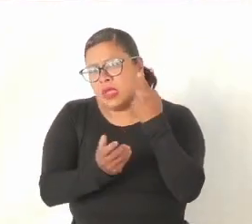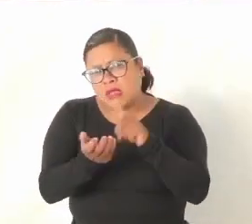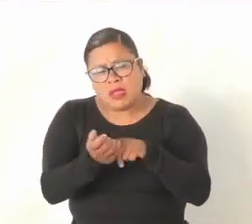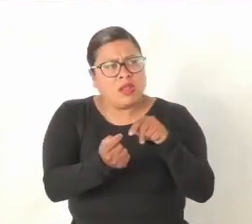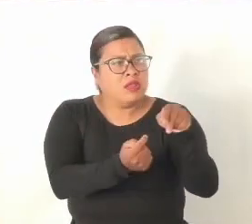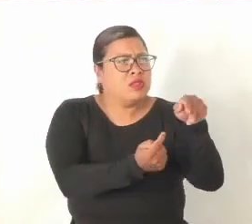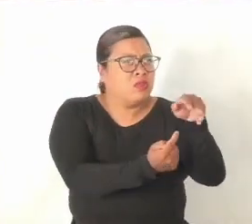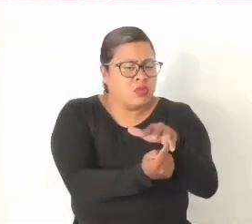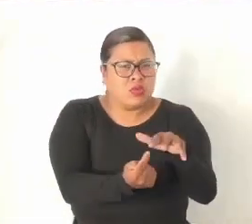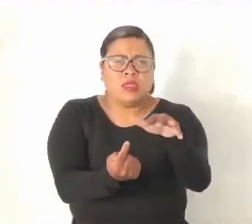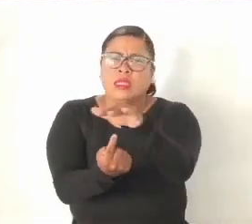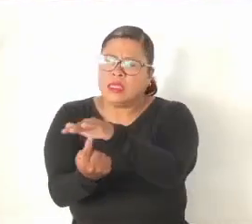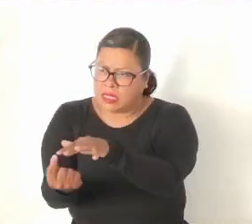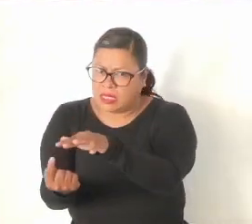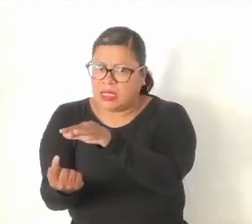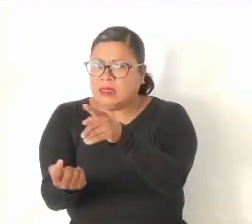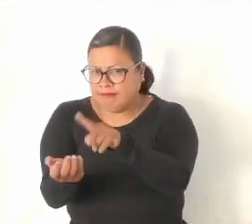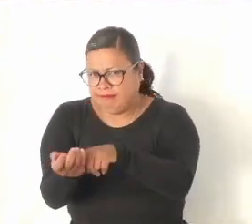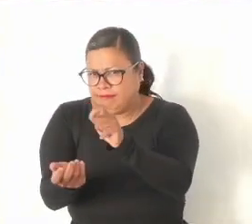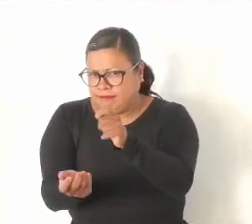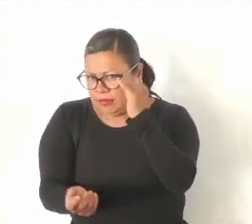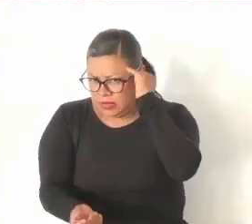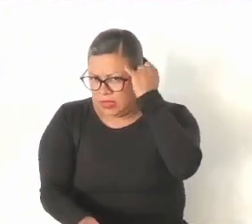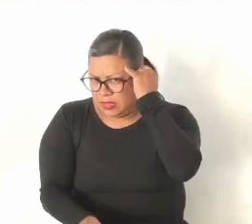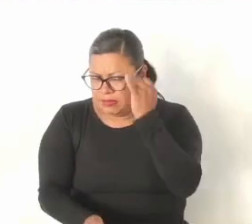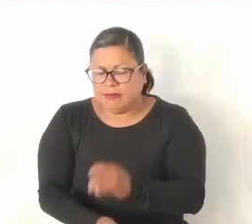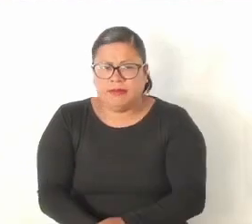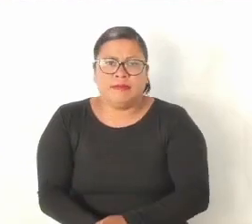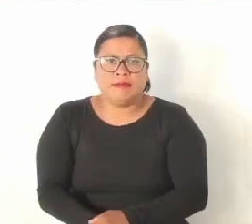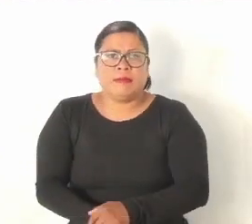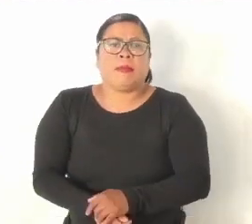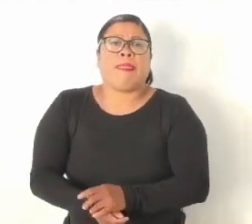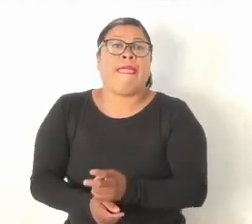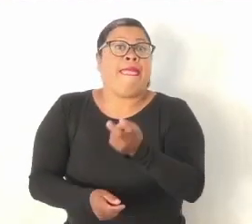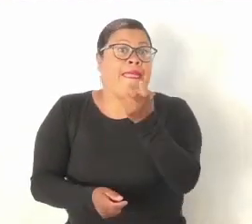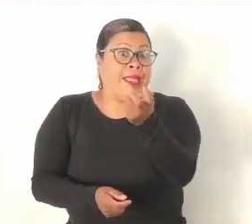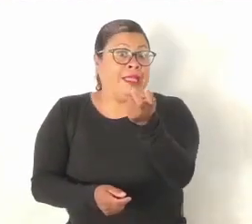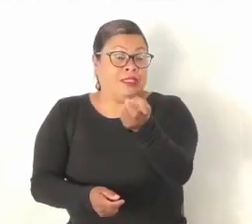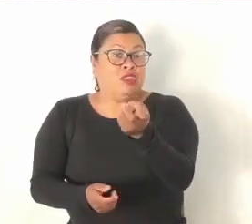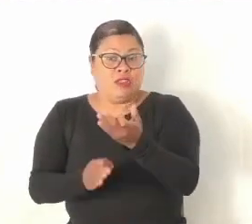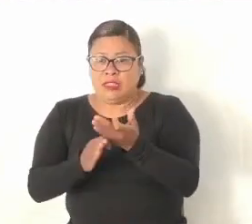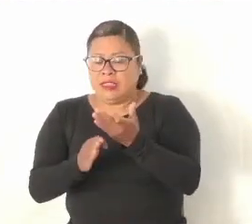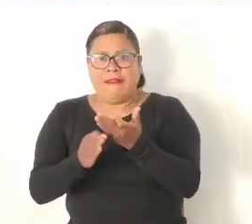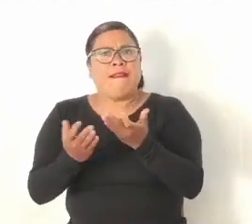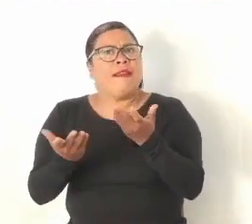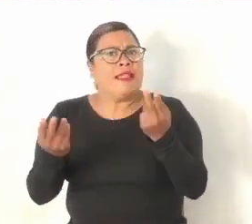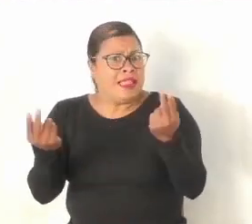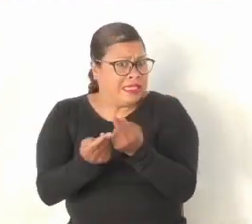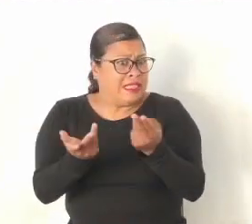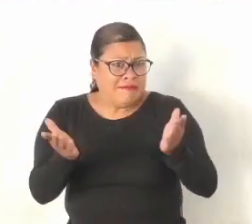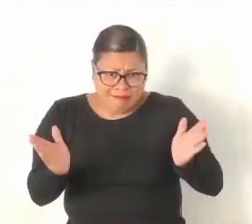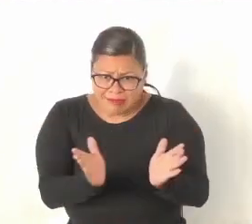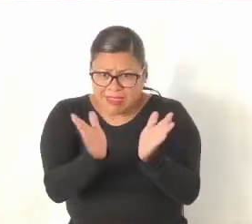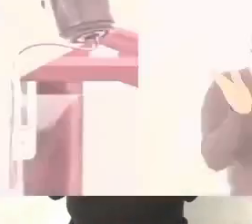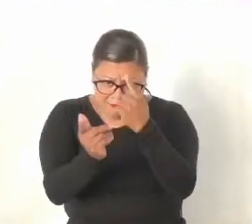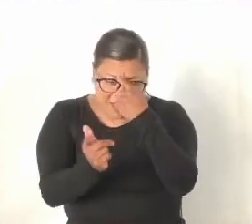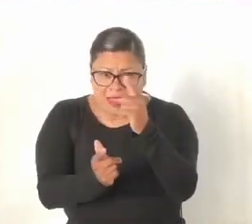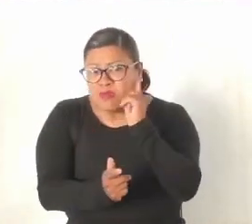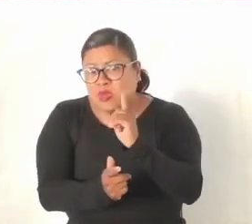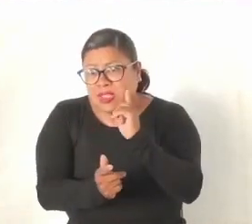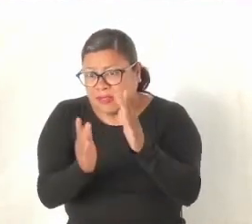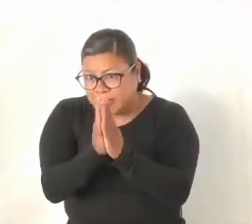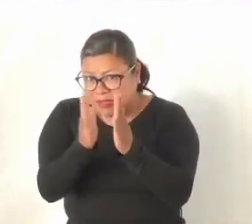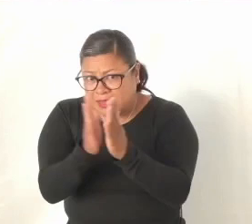sobre todo indígenas es donde aún hace falta impulsar la participación de las mujeres